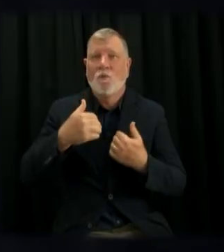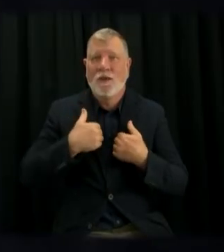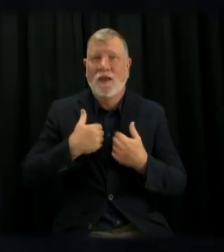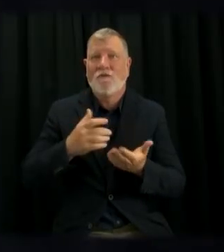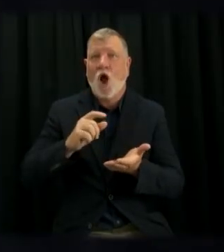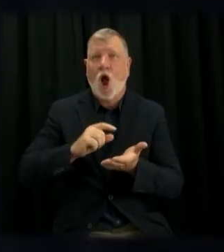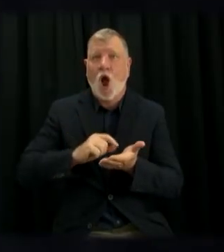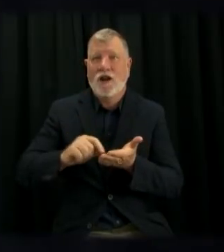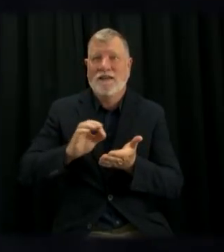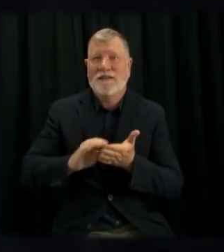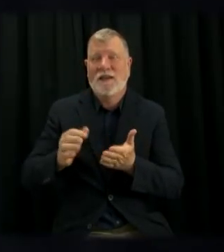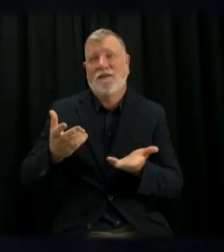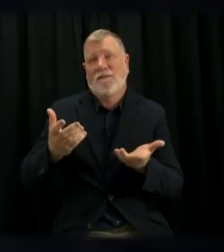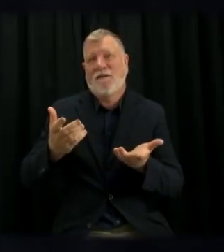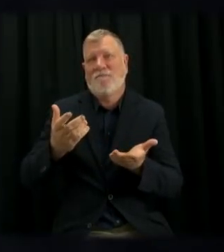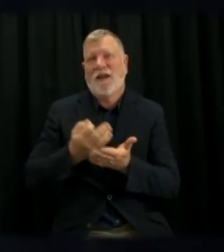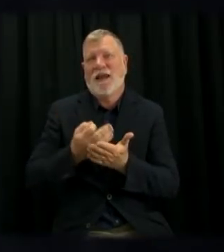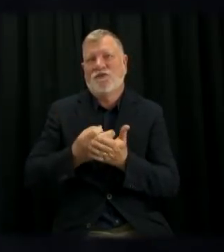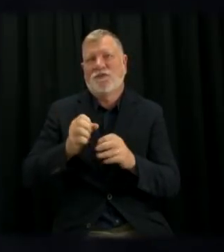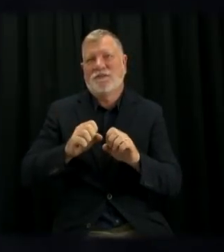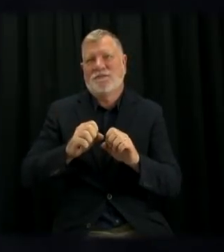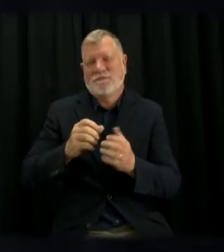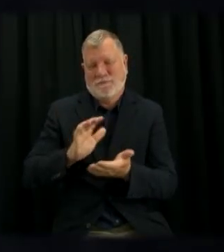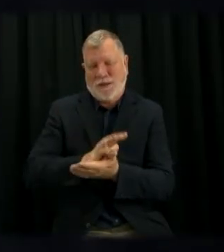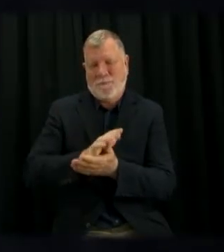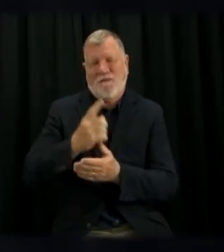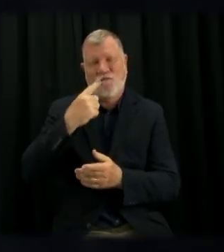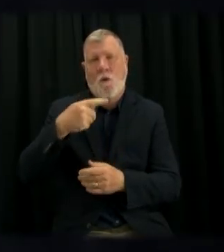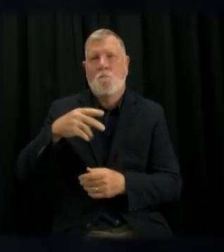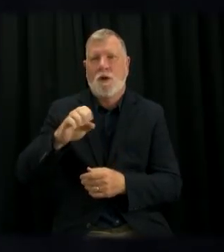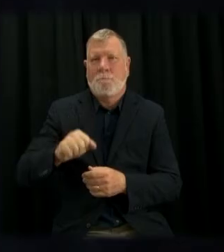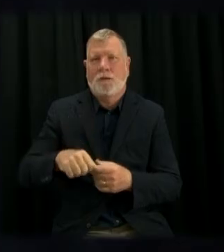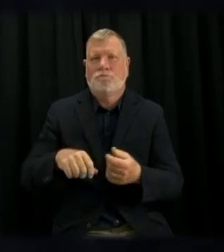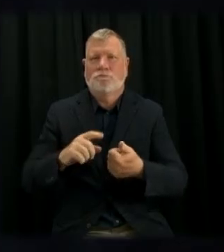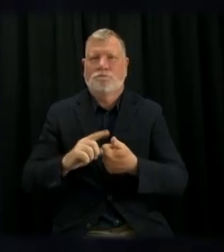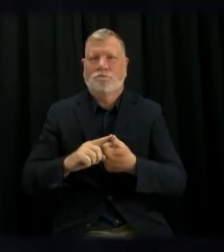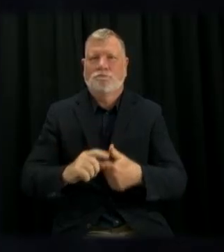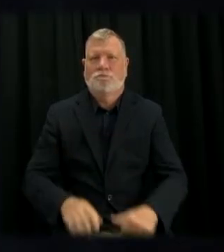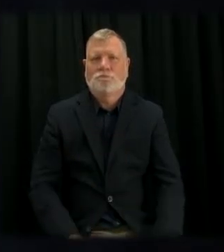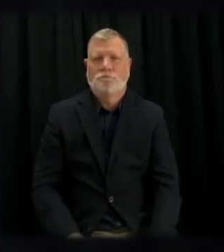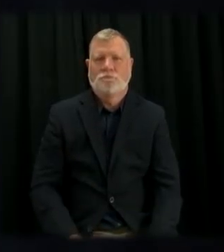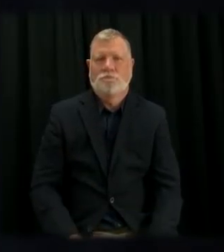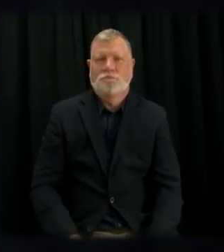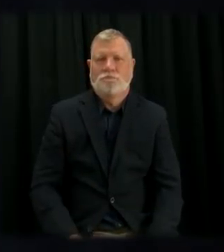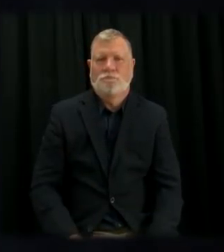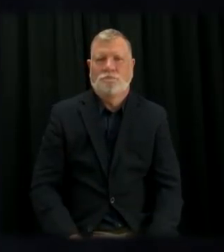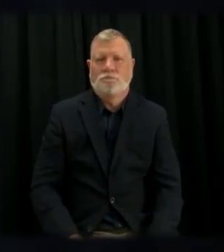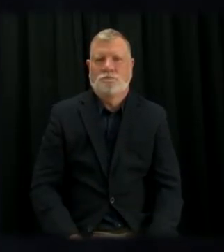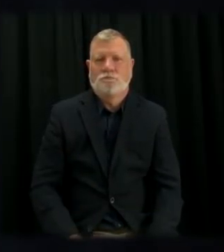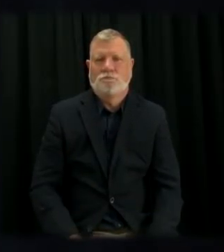$300 millones gastados en abogados, ¿por qué no tenemos estado financiero audita de PREPA?